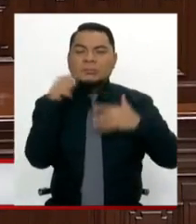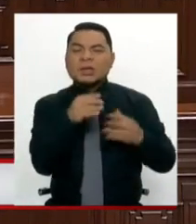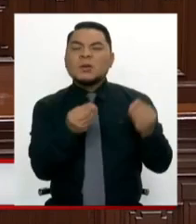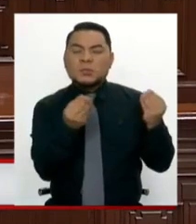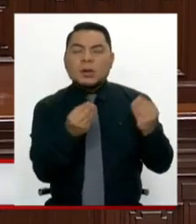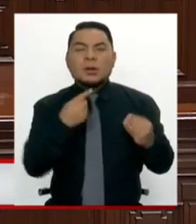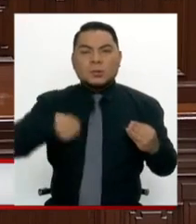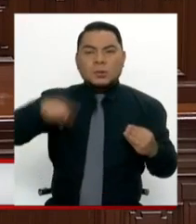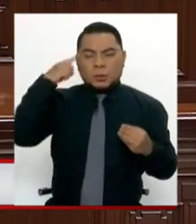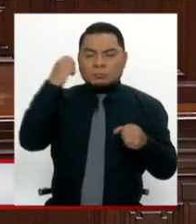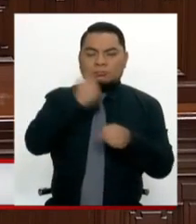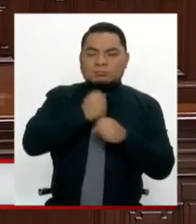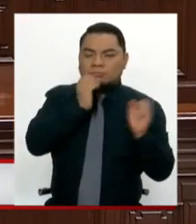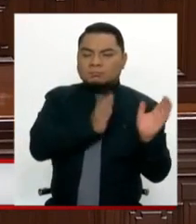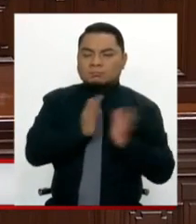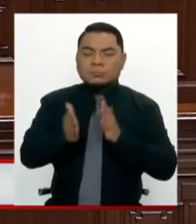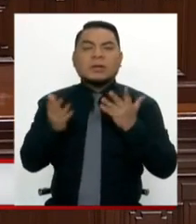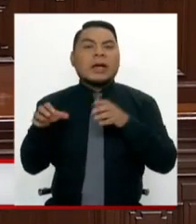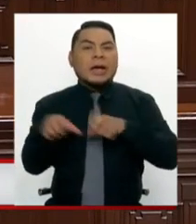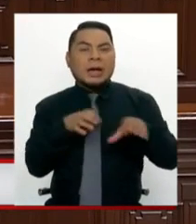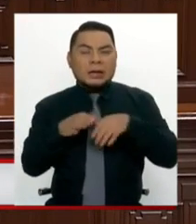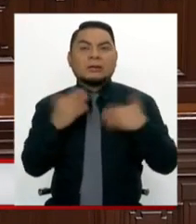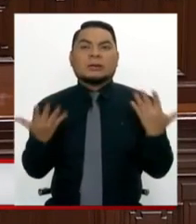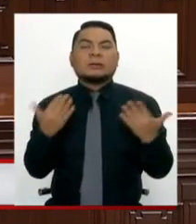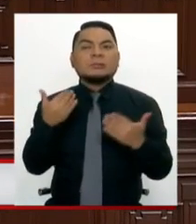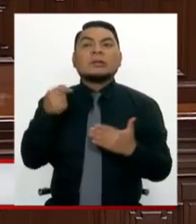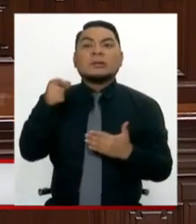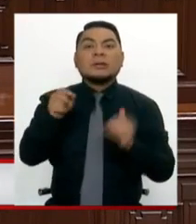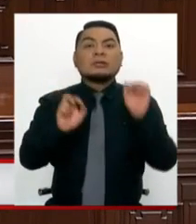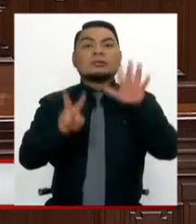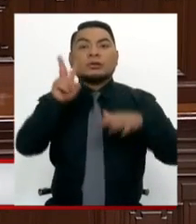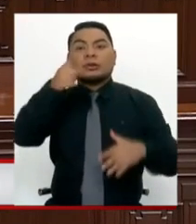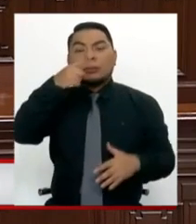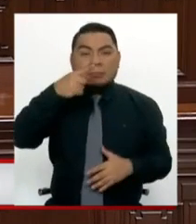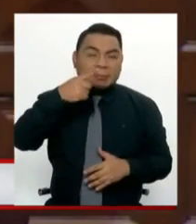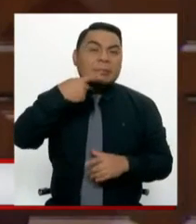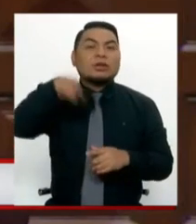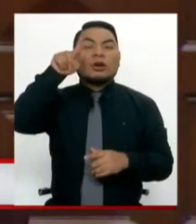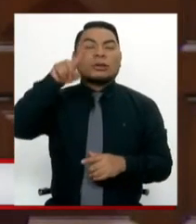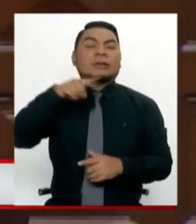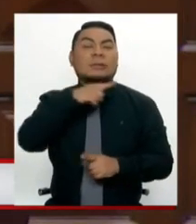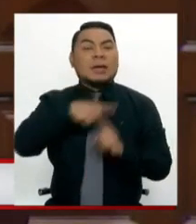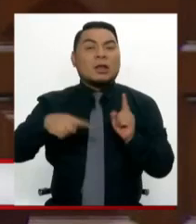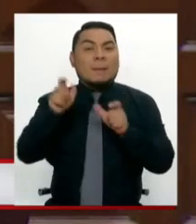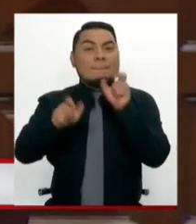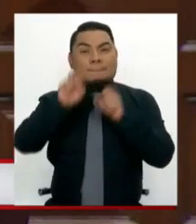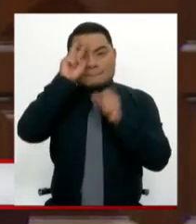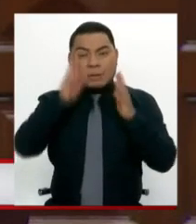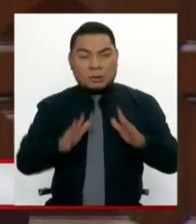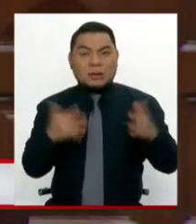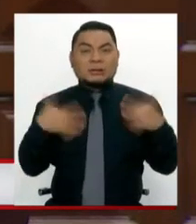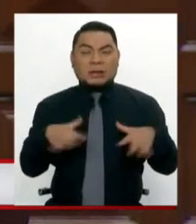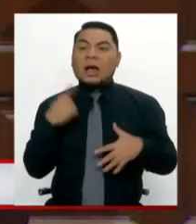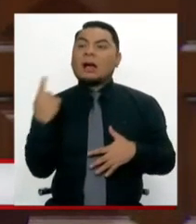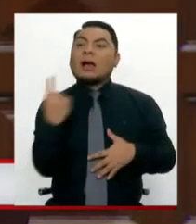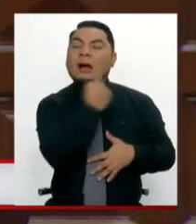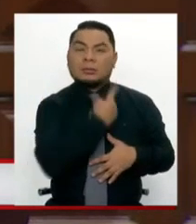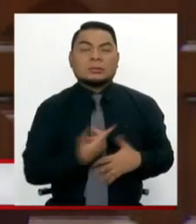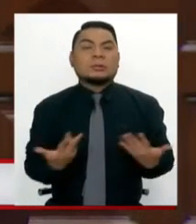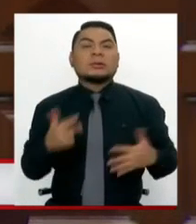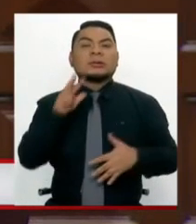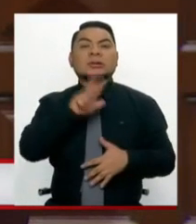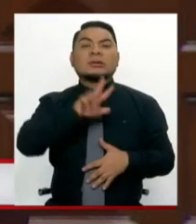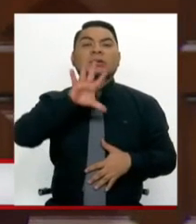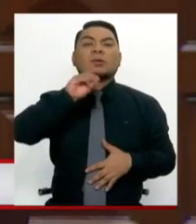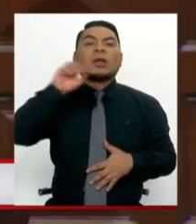nos movilizamos y logramos que 12 millones y medio de peruanos recibieran de manera individual